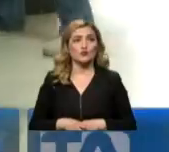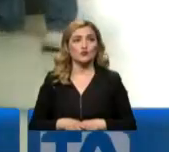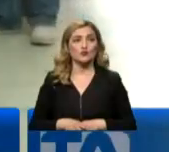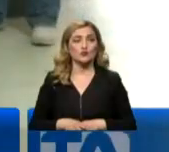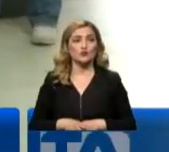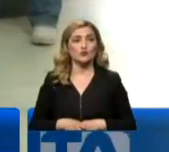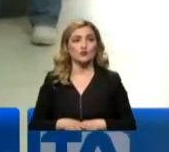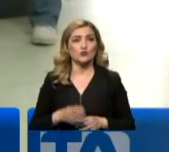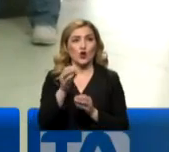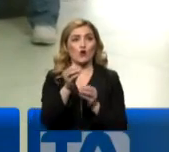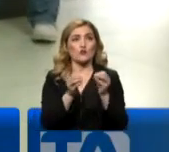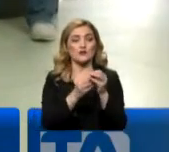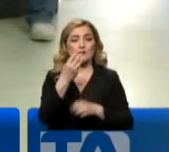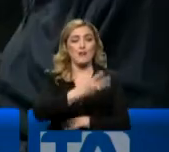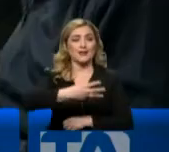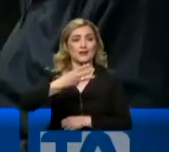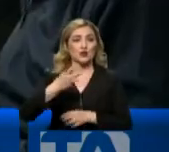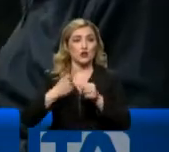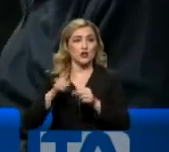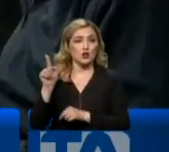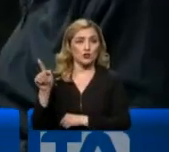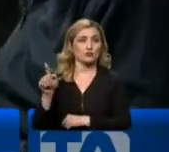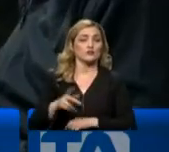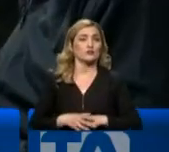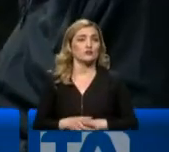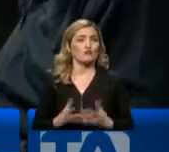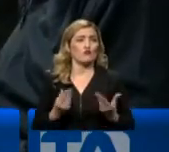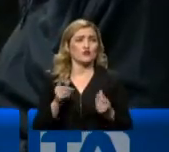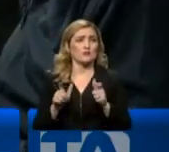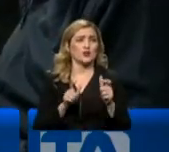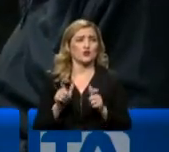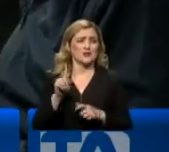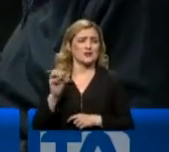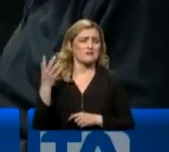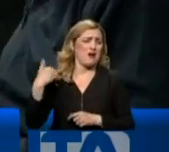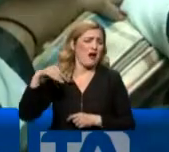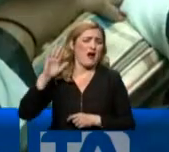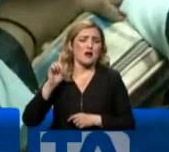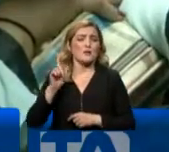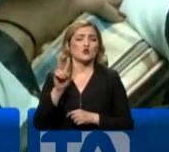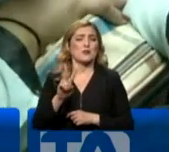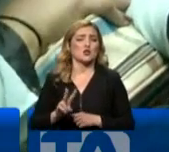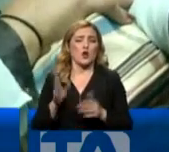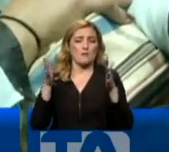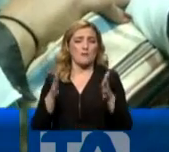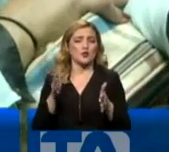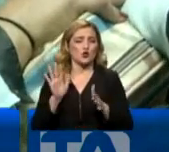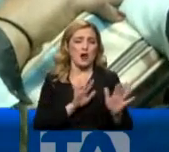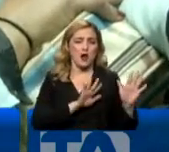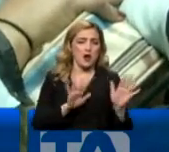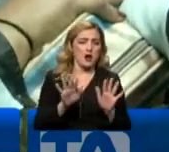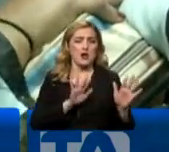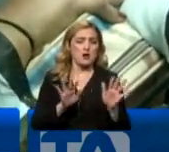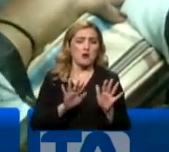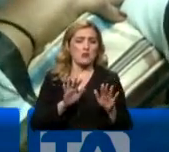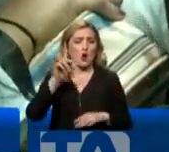Así lucen las oficinas de migración en Quito. Decenas, quizás cientos de venezolanos están acudiendo diariamente al llamado